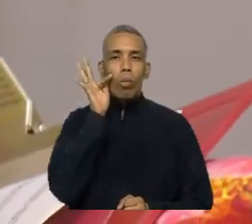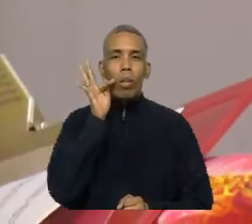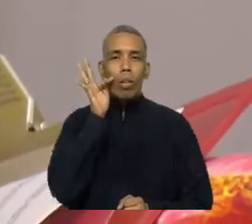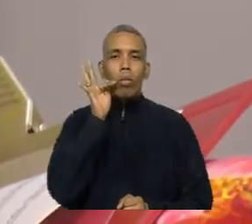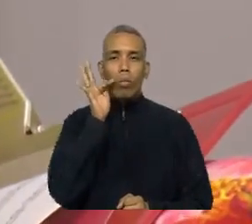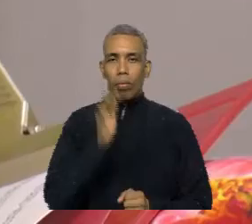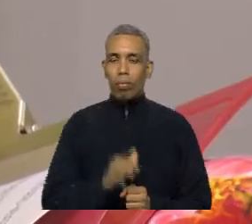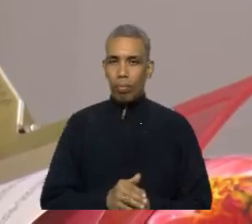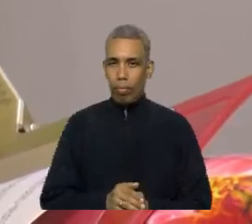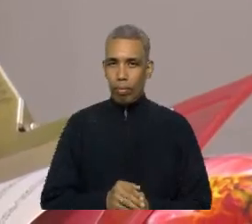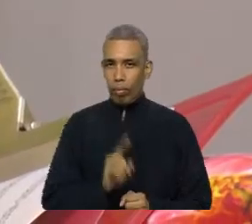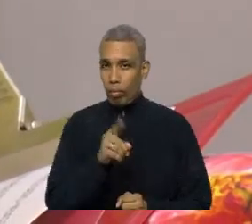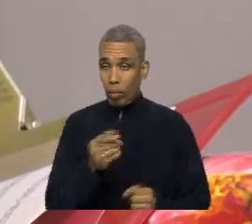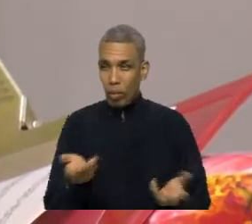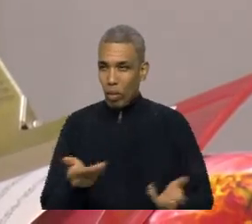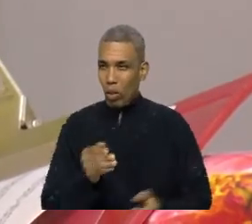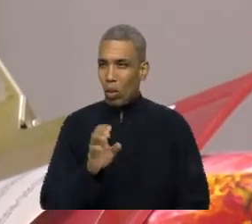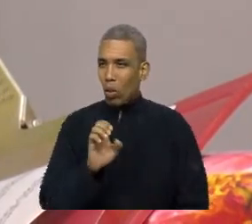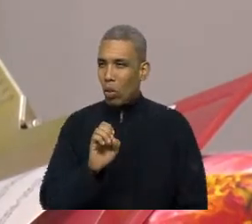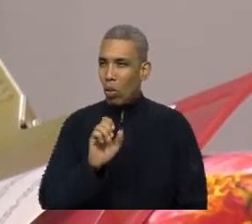está ubicado en la calle